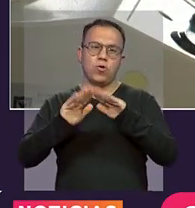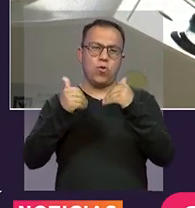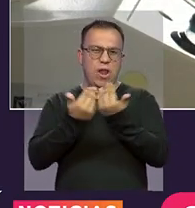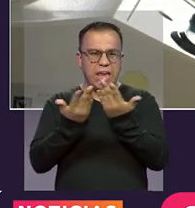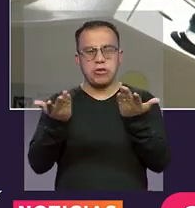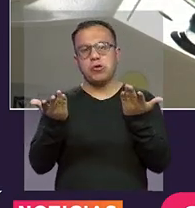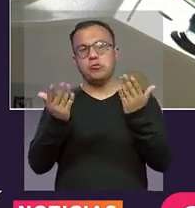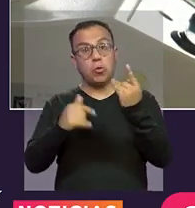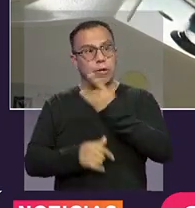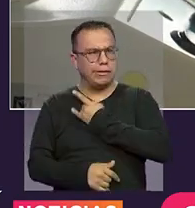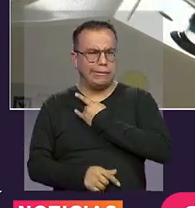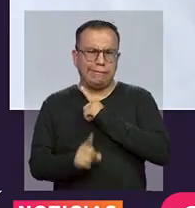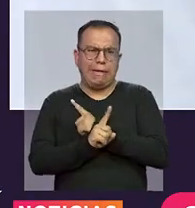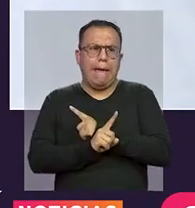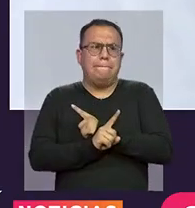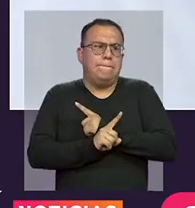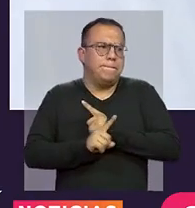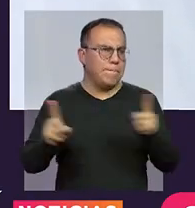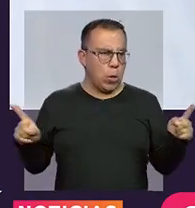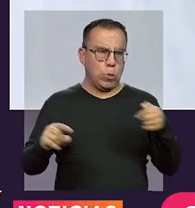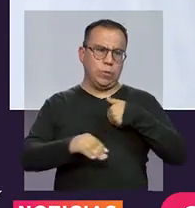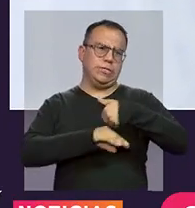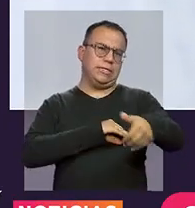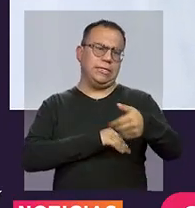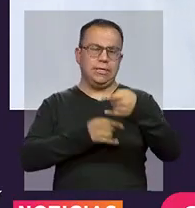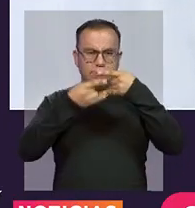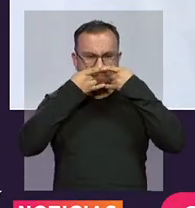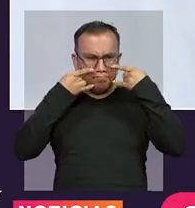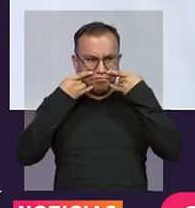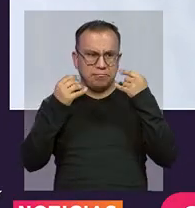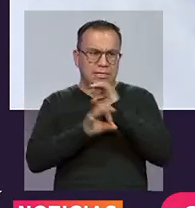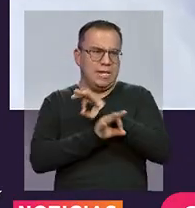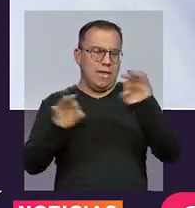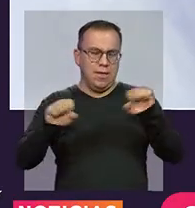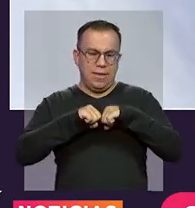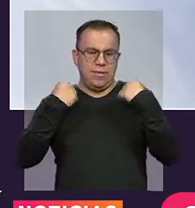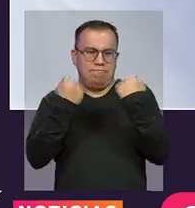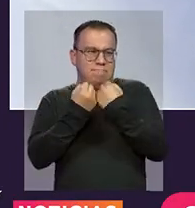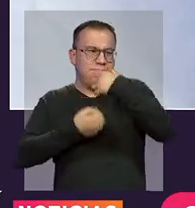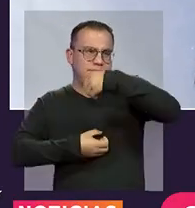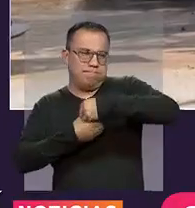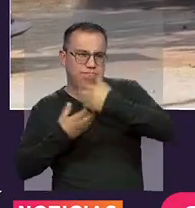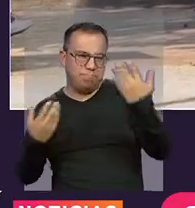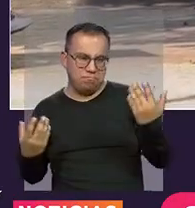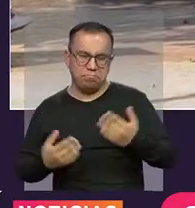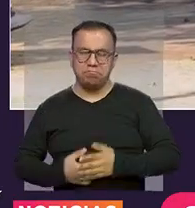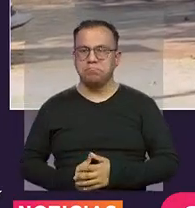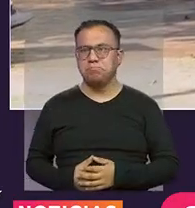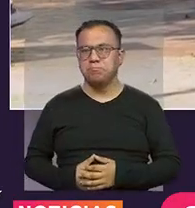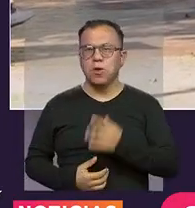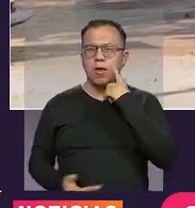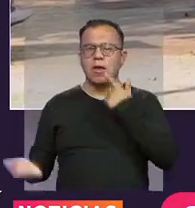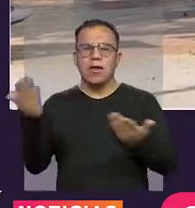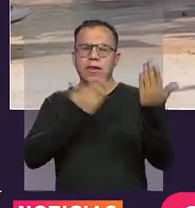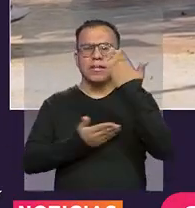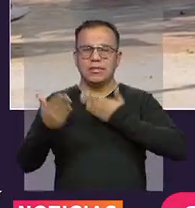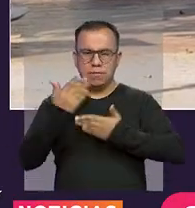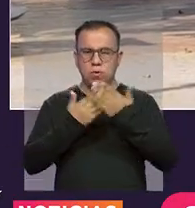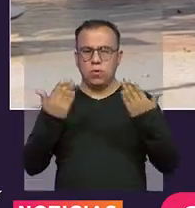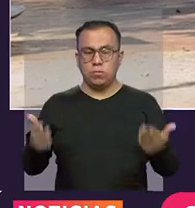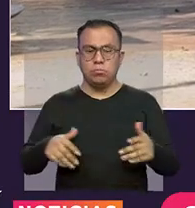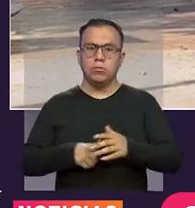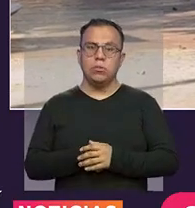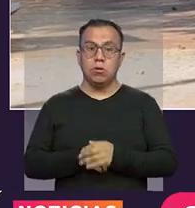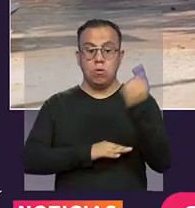educativas tampoco debería haber exigencia del uso del tapabocas en los espacios cerrados. Es decir, mirémoslo de este modo.